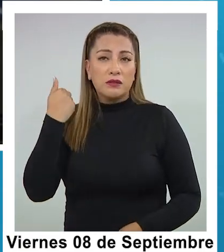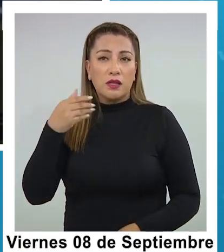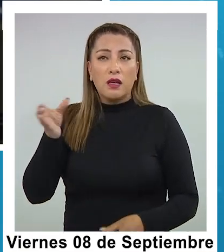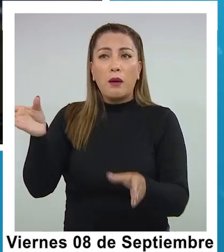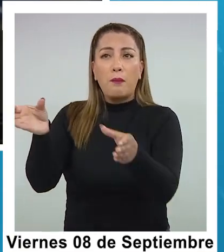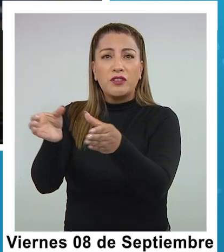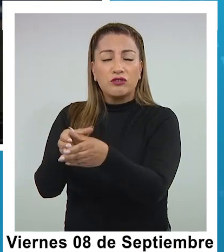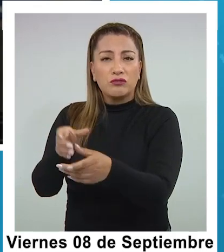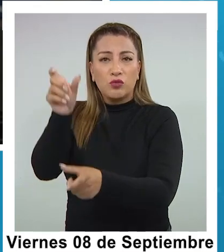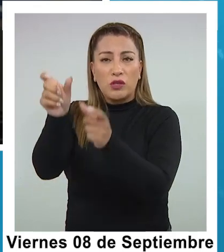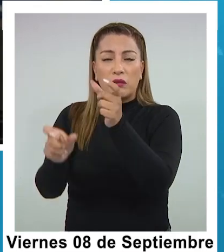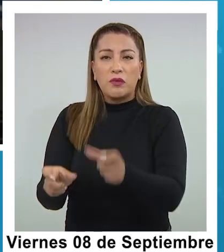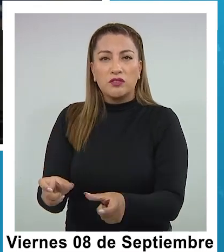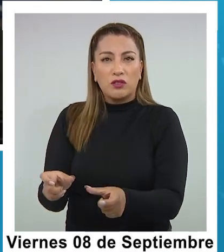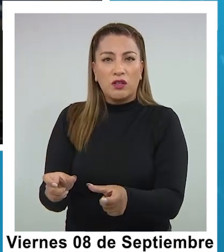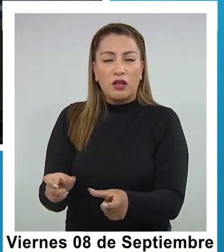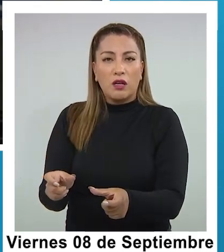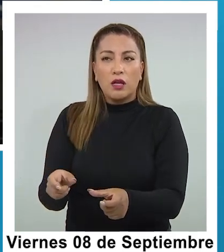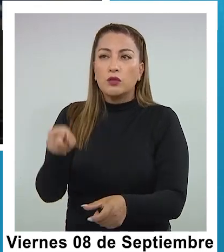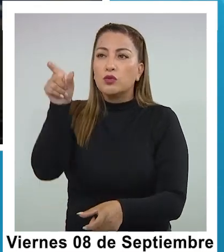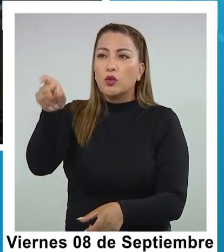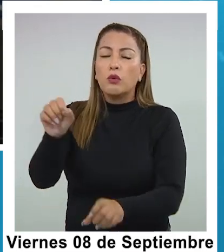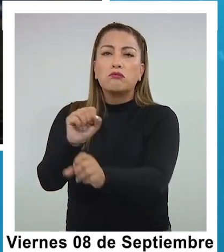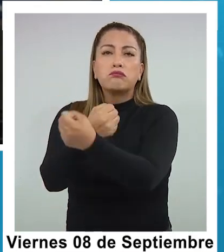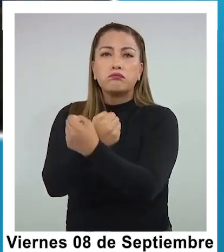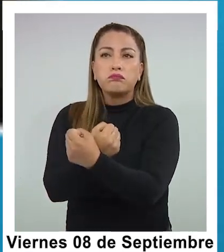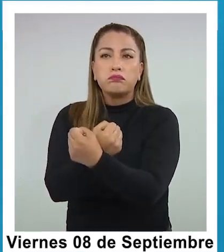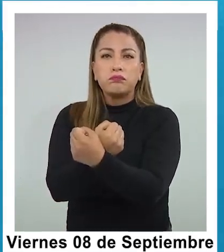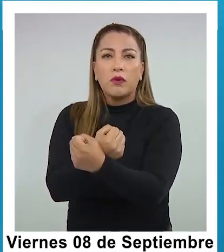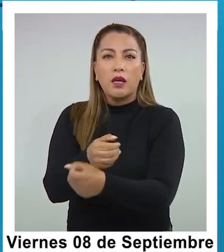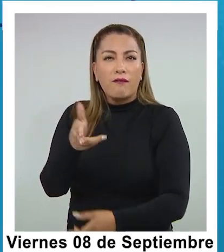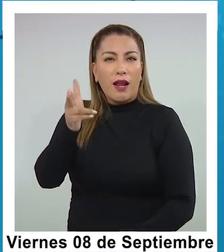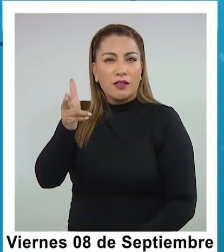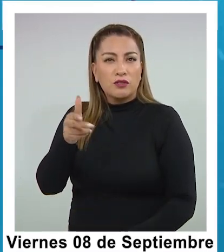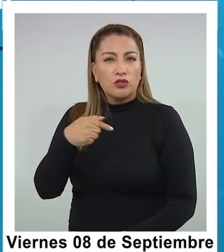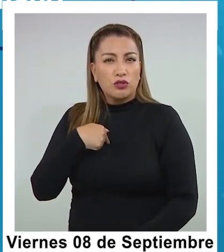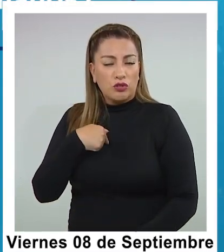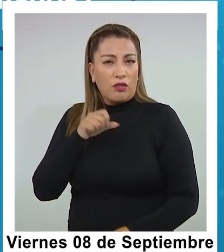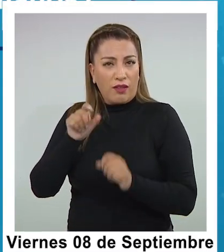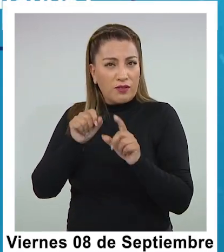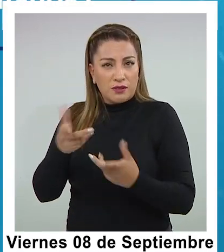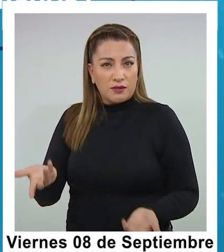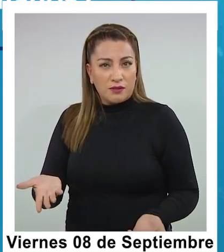ahora y agarrarlo a balazo y decir, estoy bajo legítima defensa.